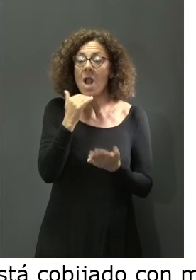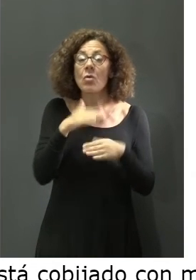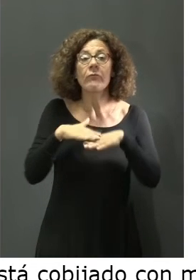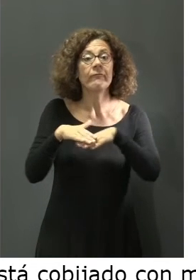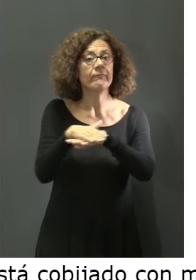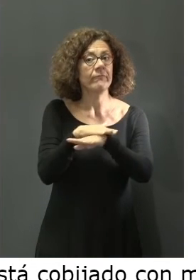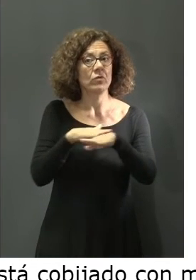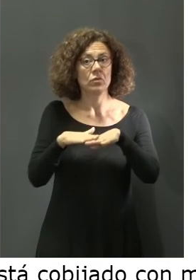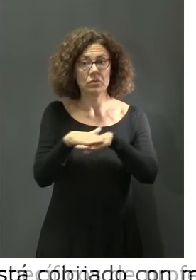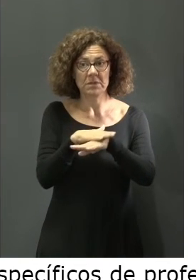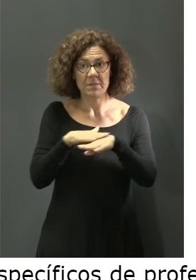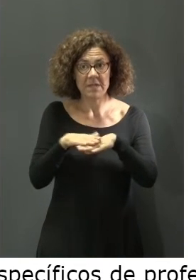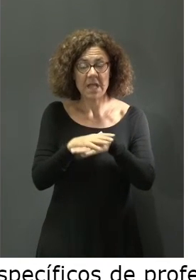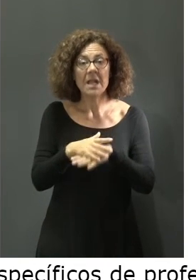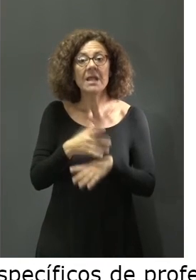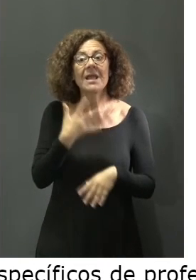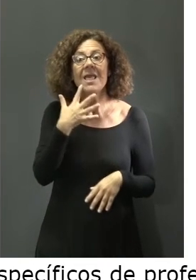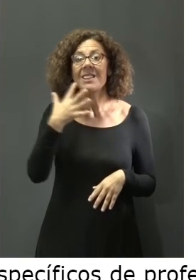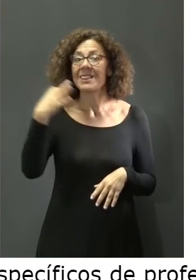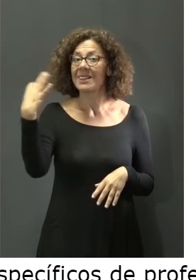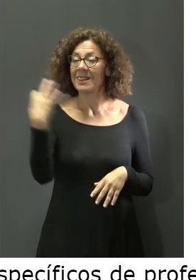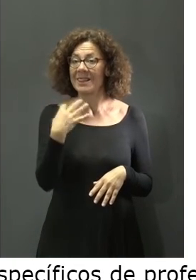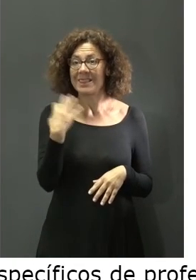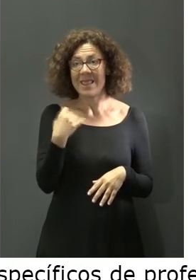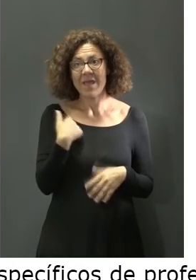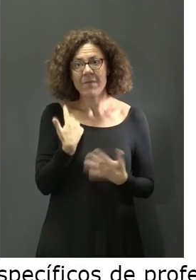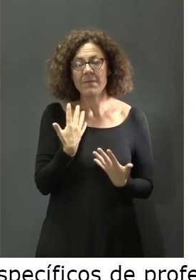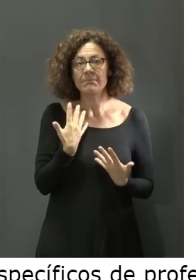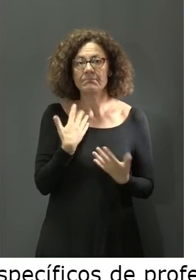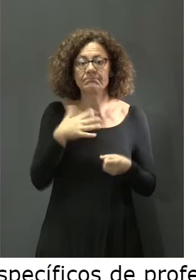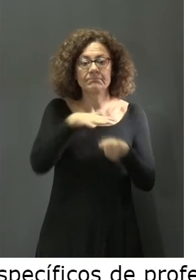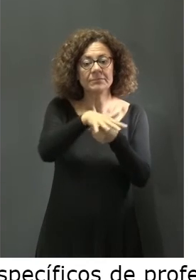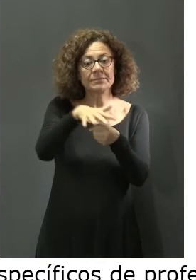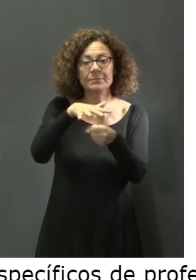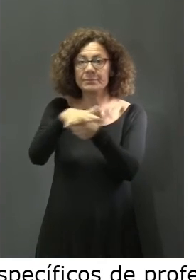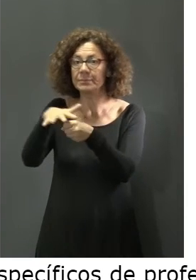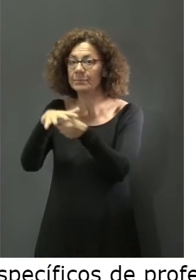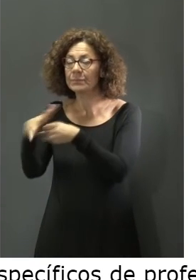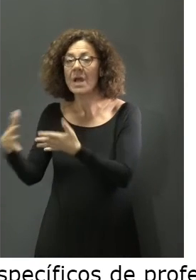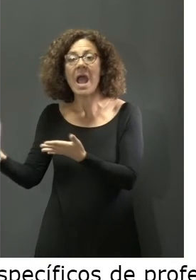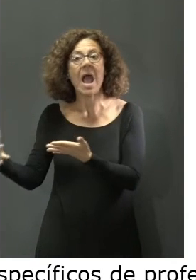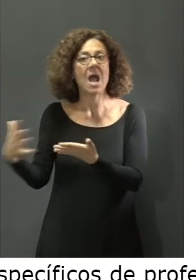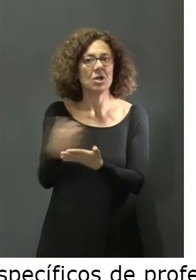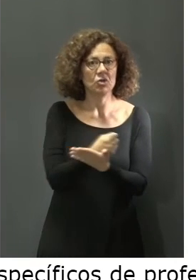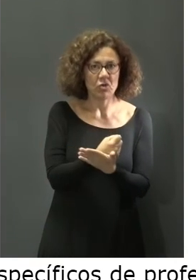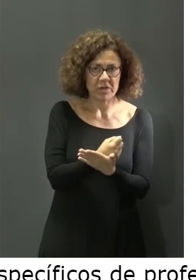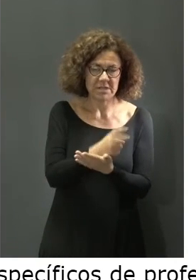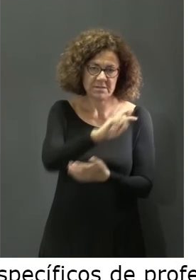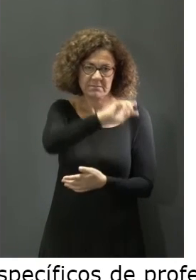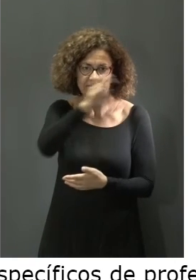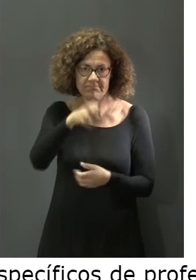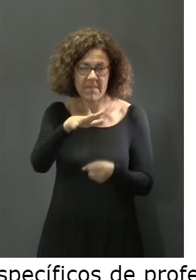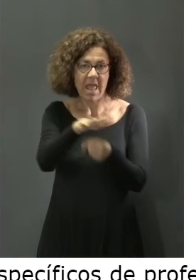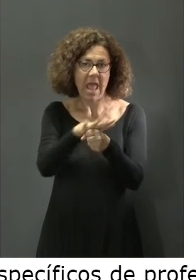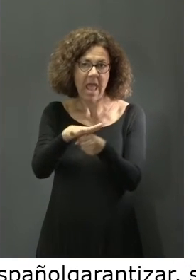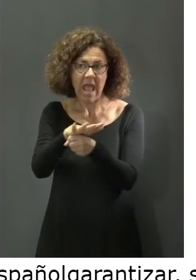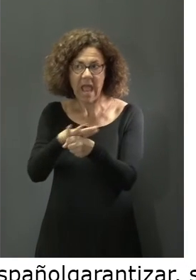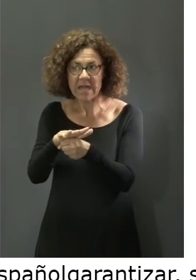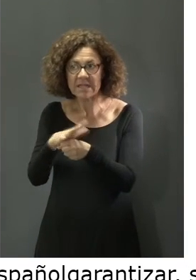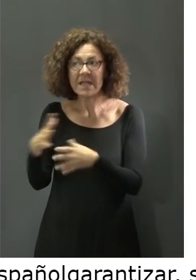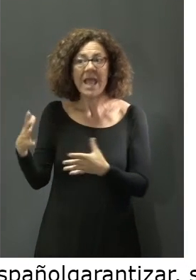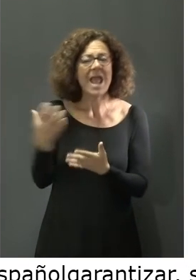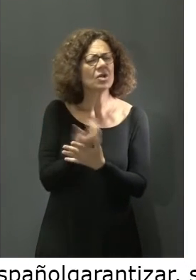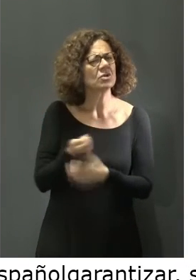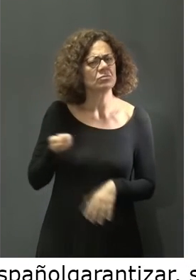fundamental y que debe permear las distintas disciplinas y las distintas áreas en todas